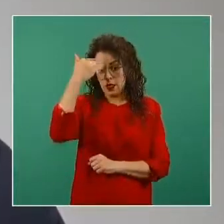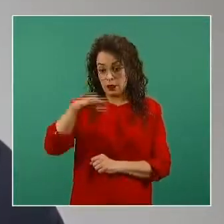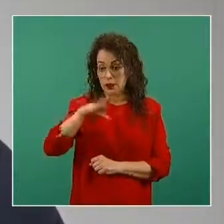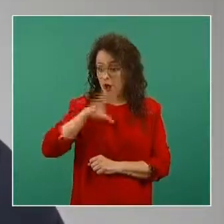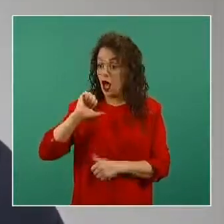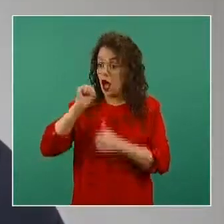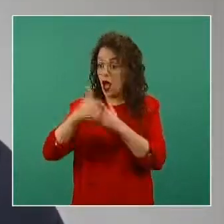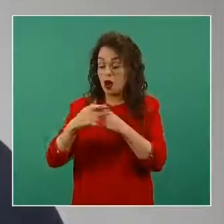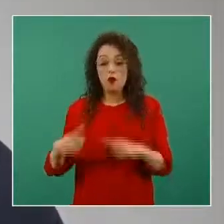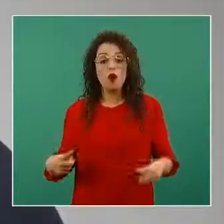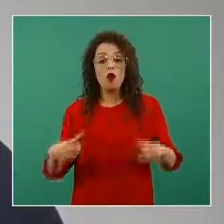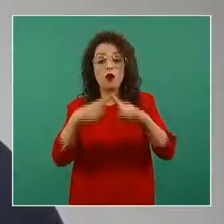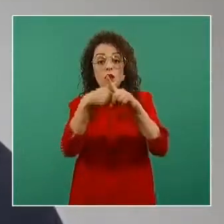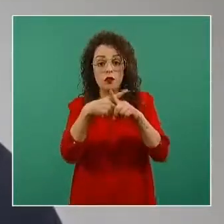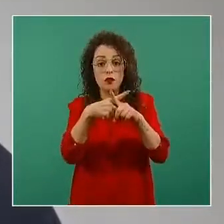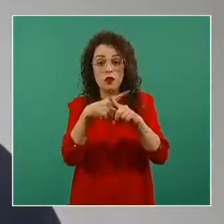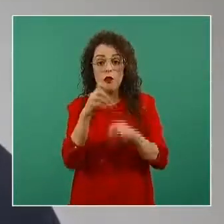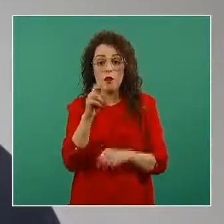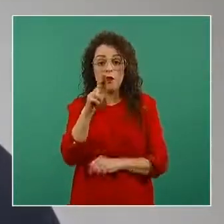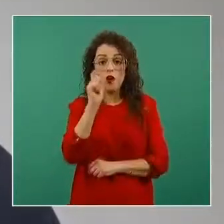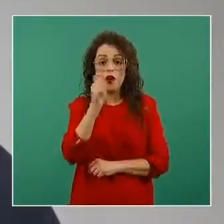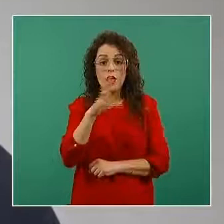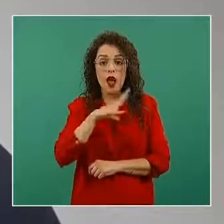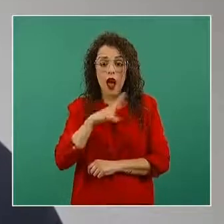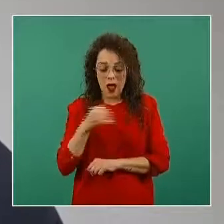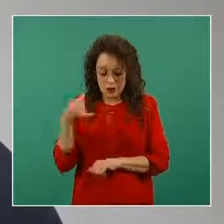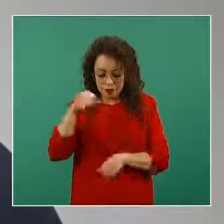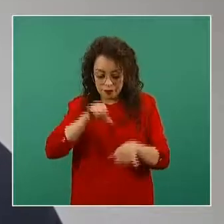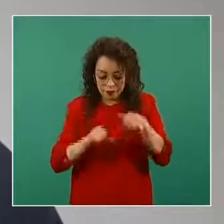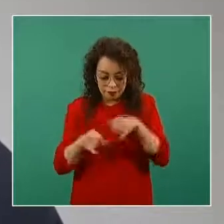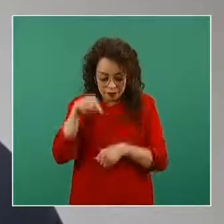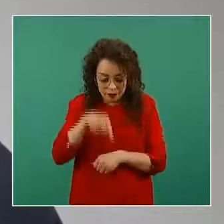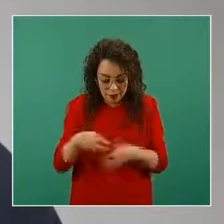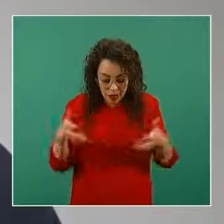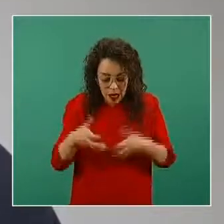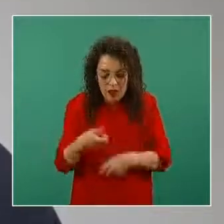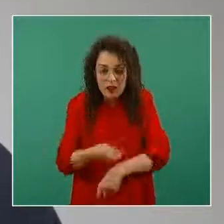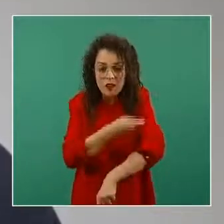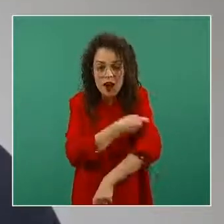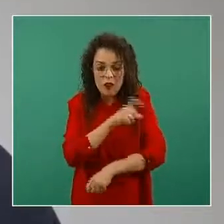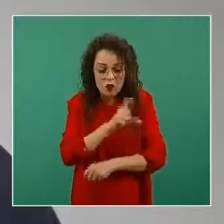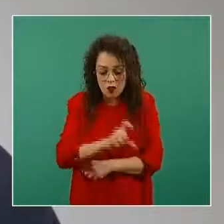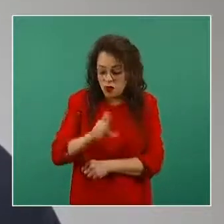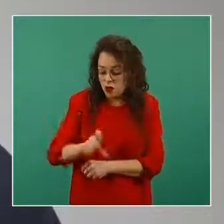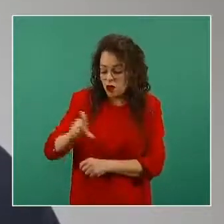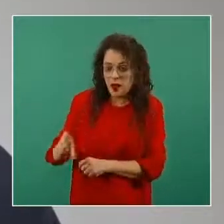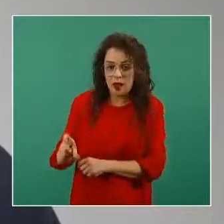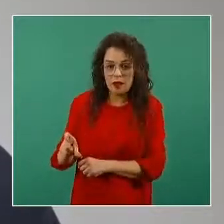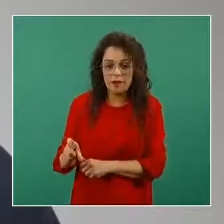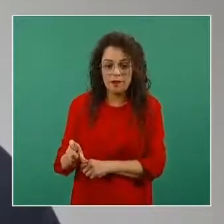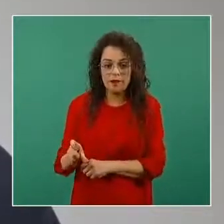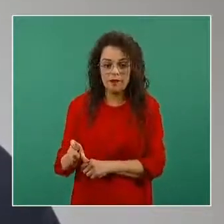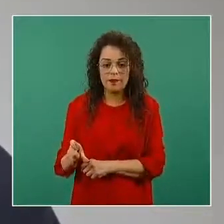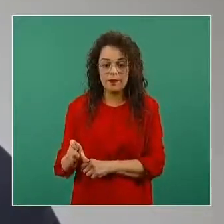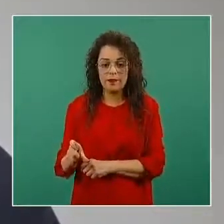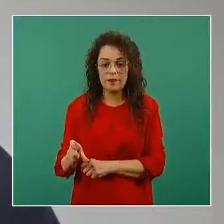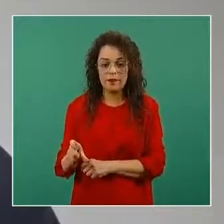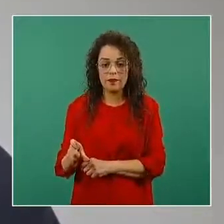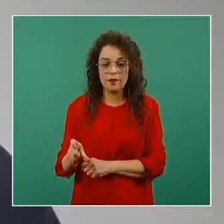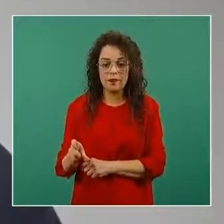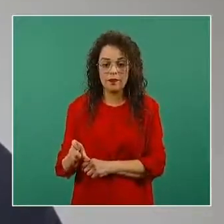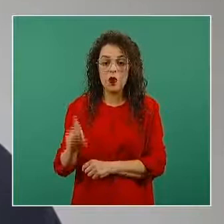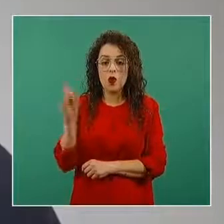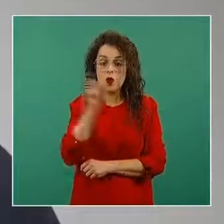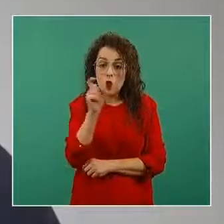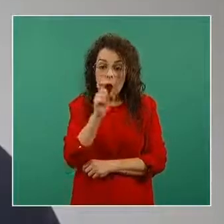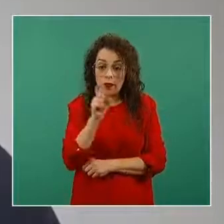alérgicas a algunos de los componentes de la vacuna. Esto puede ser precisado en el momento precisamente de la